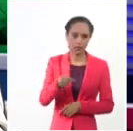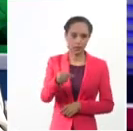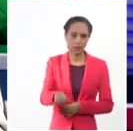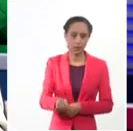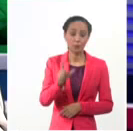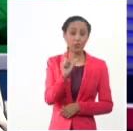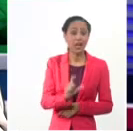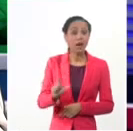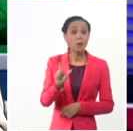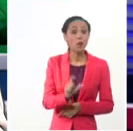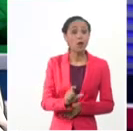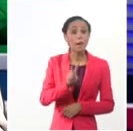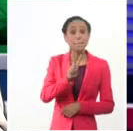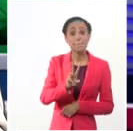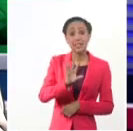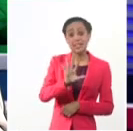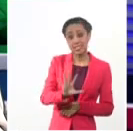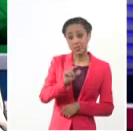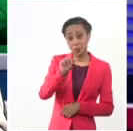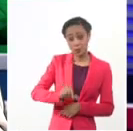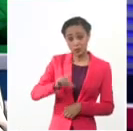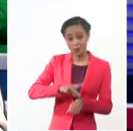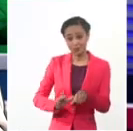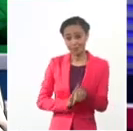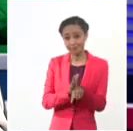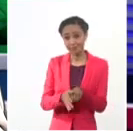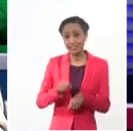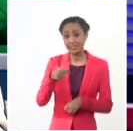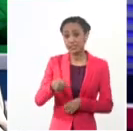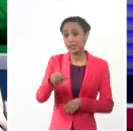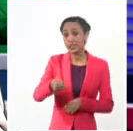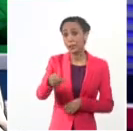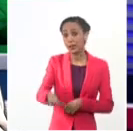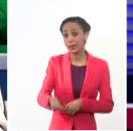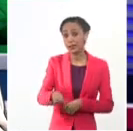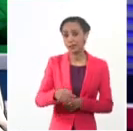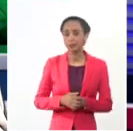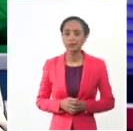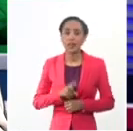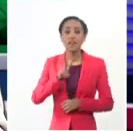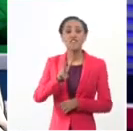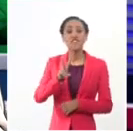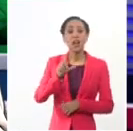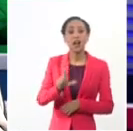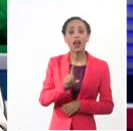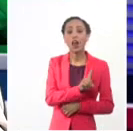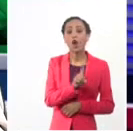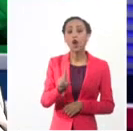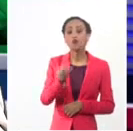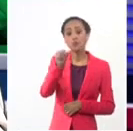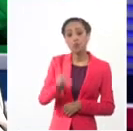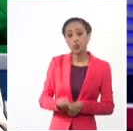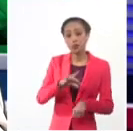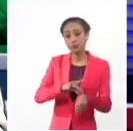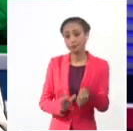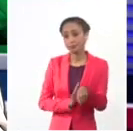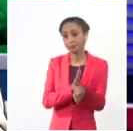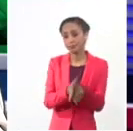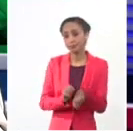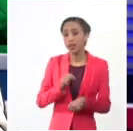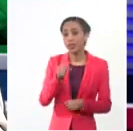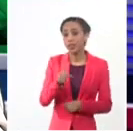Camagüey con 25 casos por día, Guiaí y Villa Clara con 11 casos por día. Ahí se